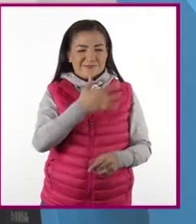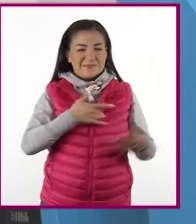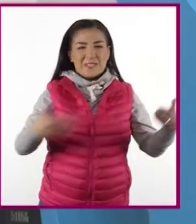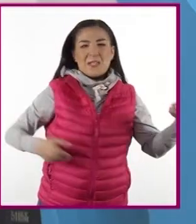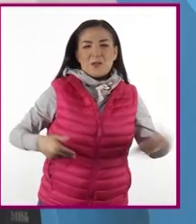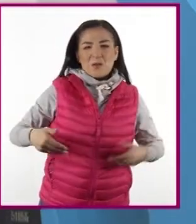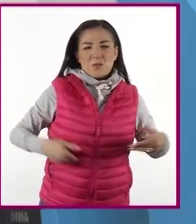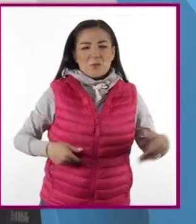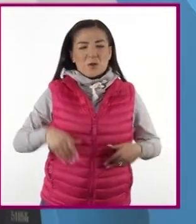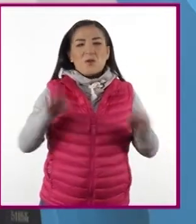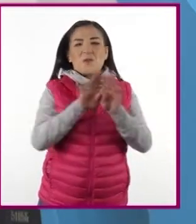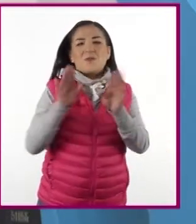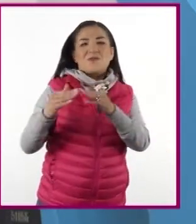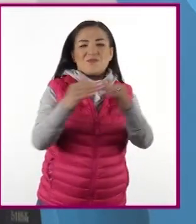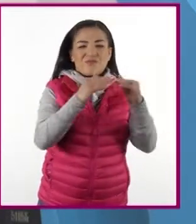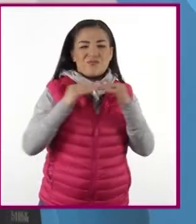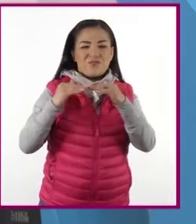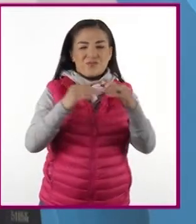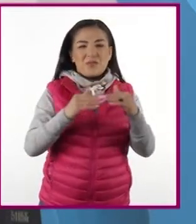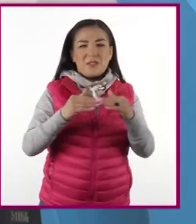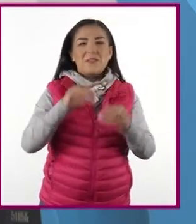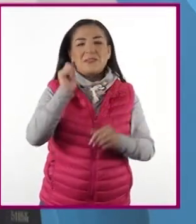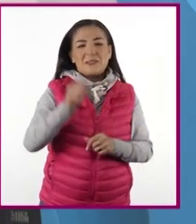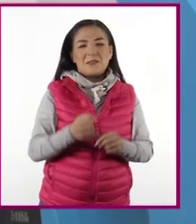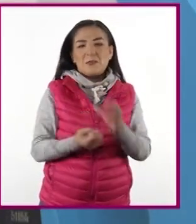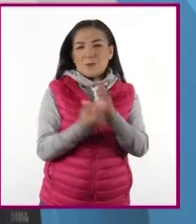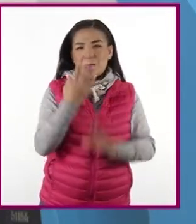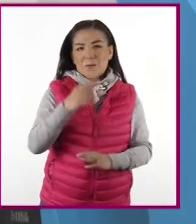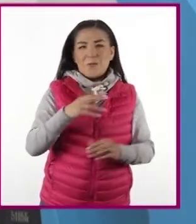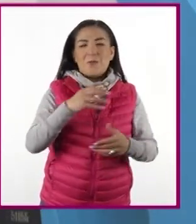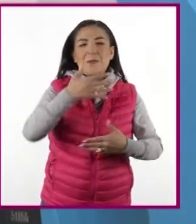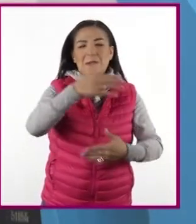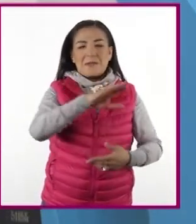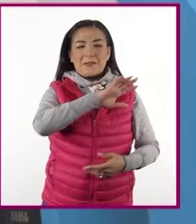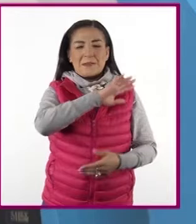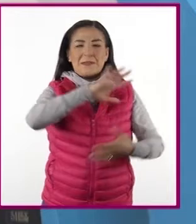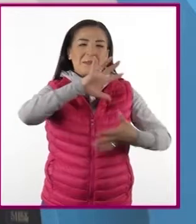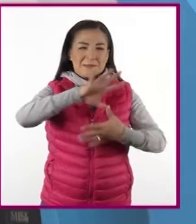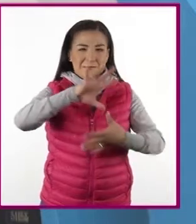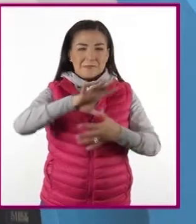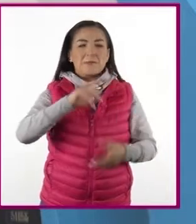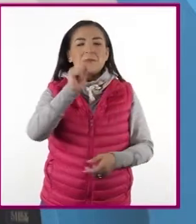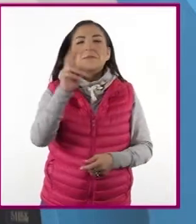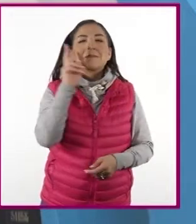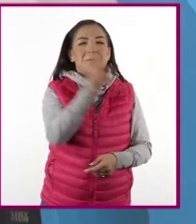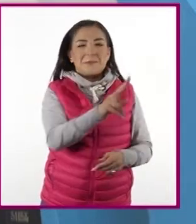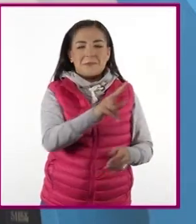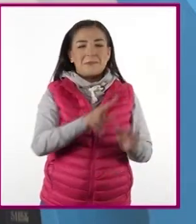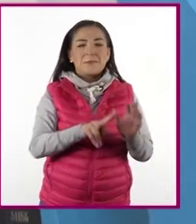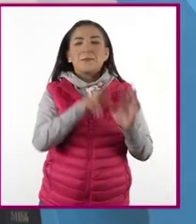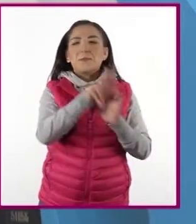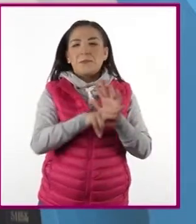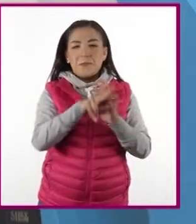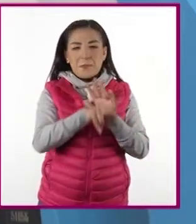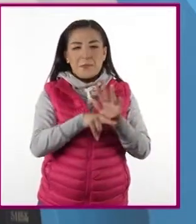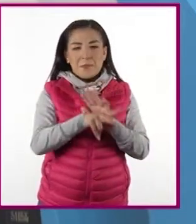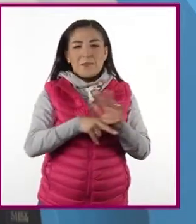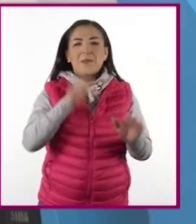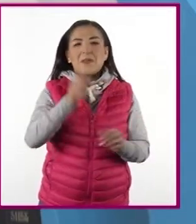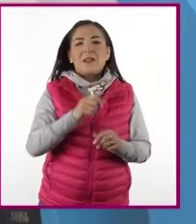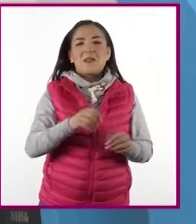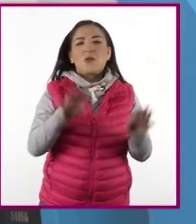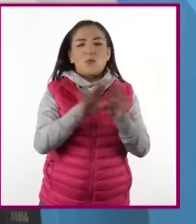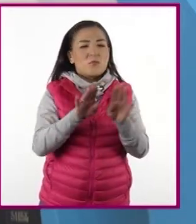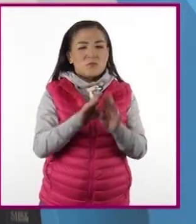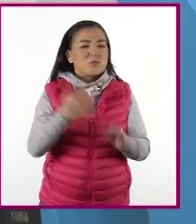la desigualdad social en la población novohispana, escuchemos y veamos el video La desigualdad social en la Nueva